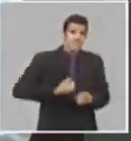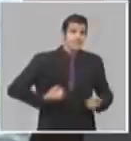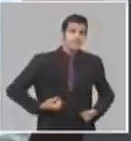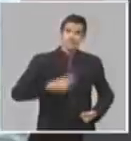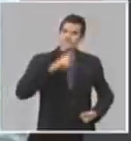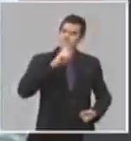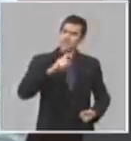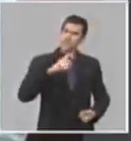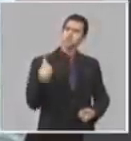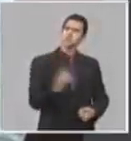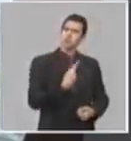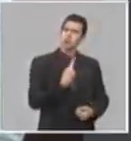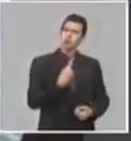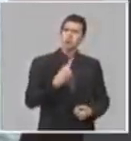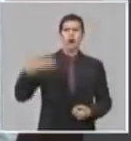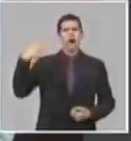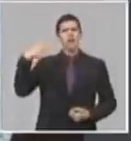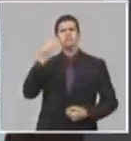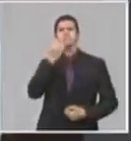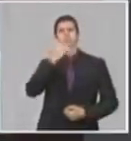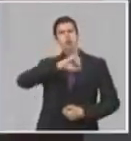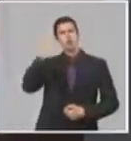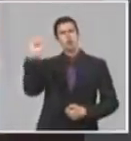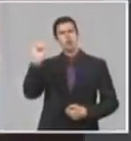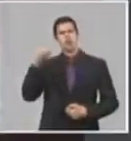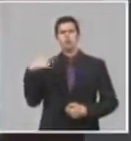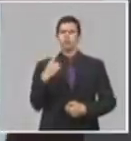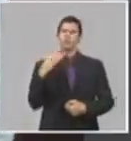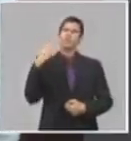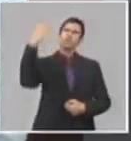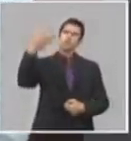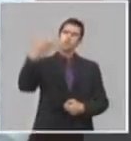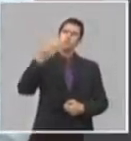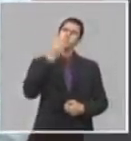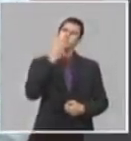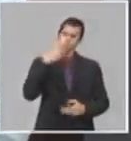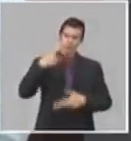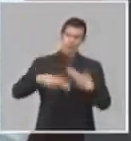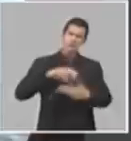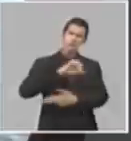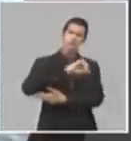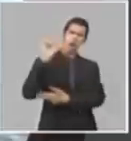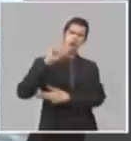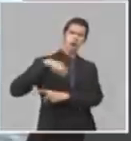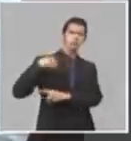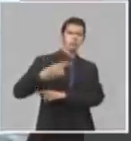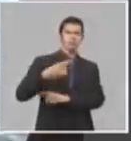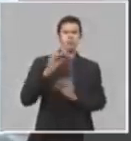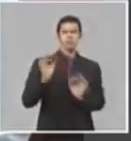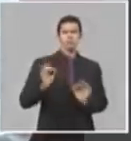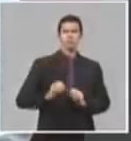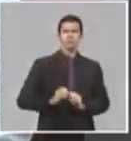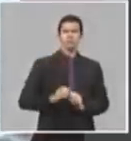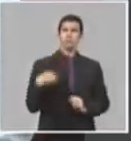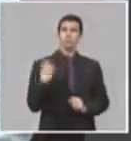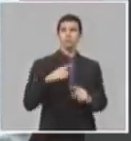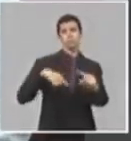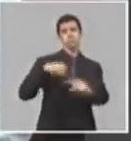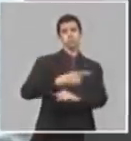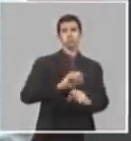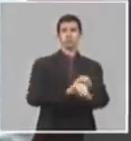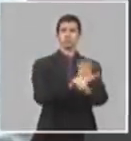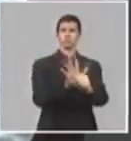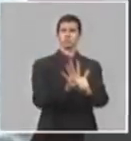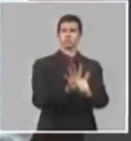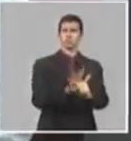reiteramos: pudimos, podremos. Pudimos enfrentar y controlar la pandemia, podremos enfrentar y